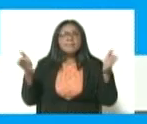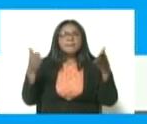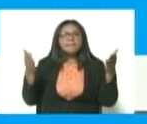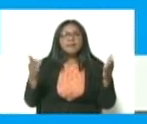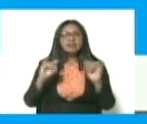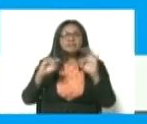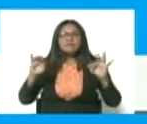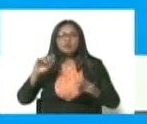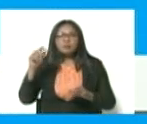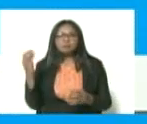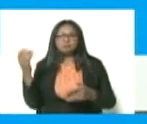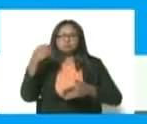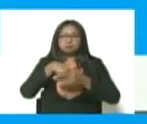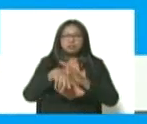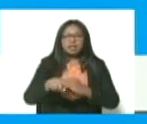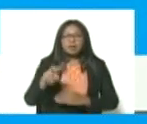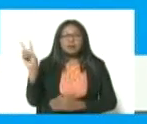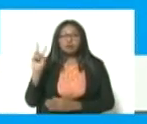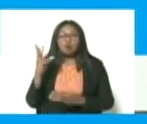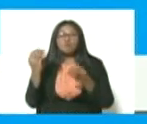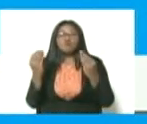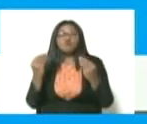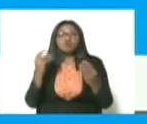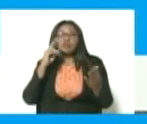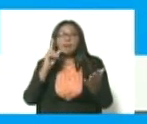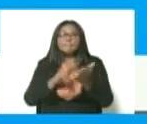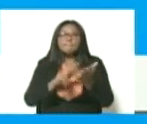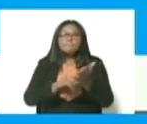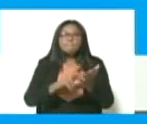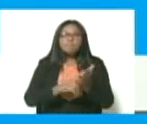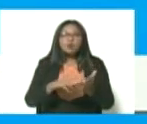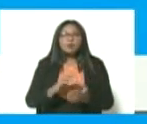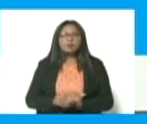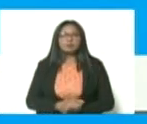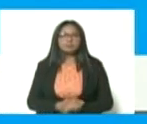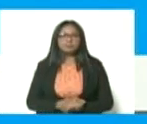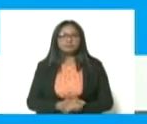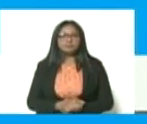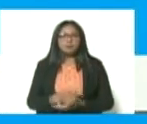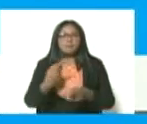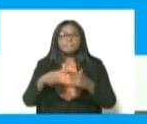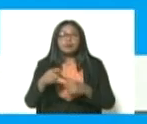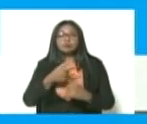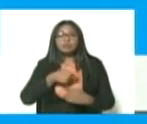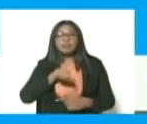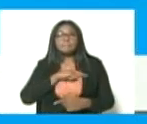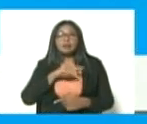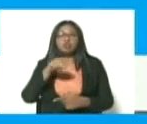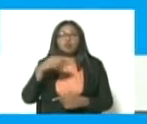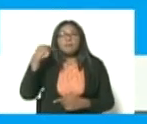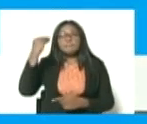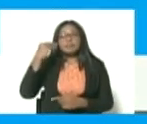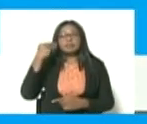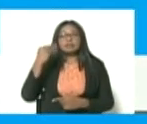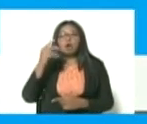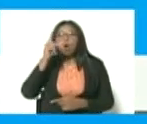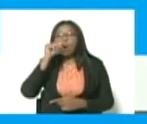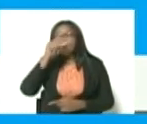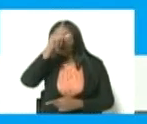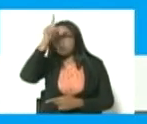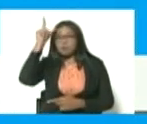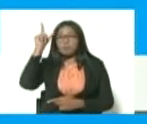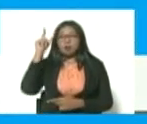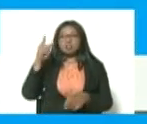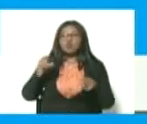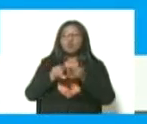esa invasión a Venezuela. Son muchas las pruebas. Ahora, si en España consideran a Leopoldo López una especie de